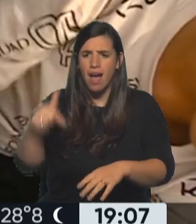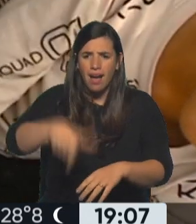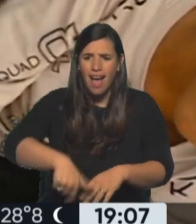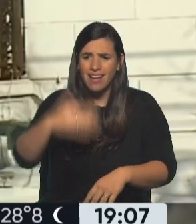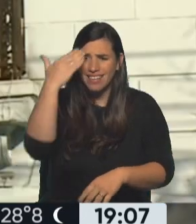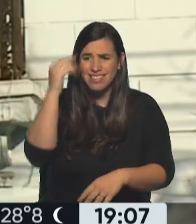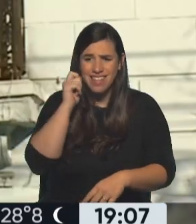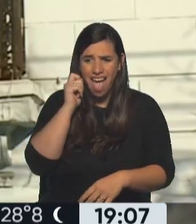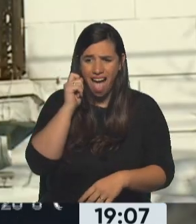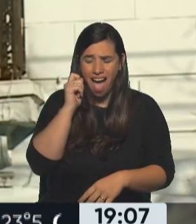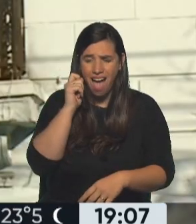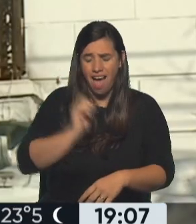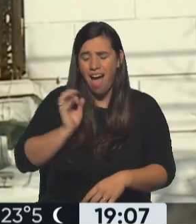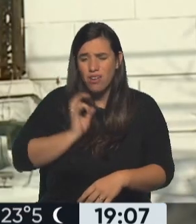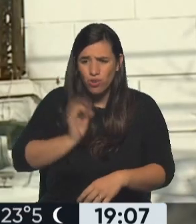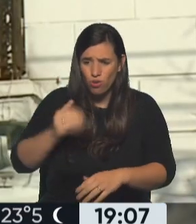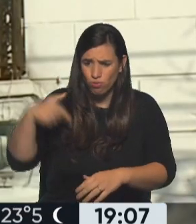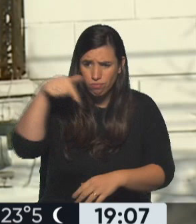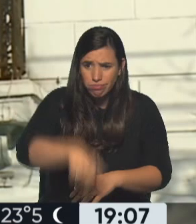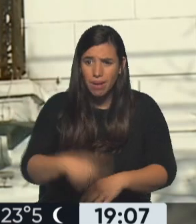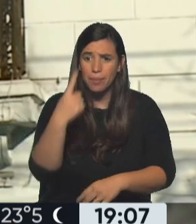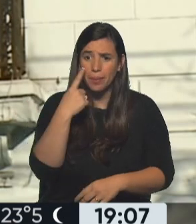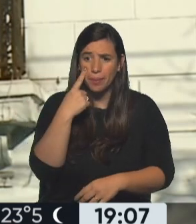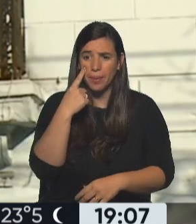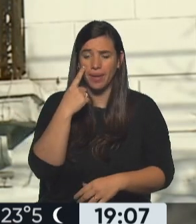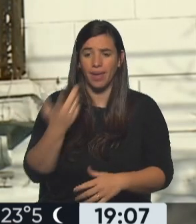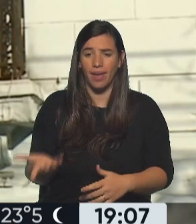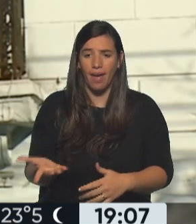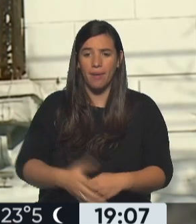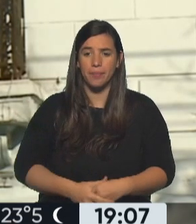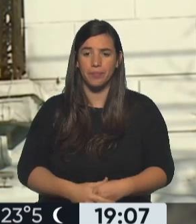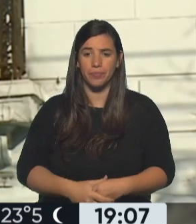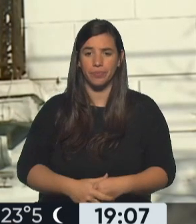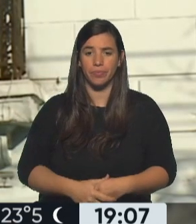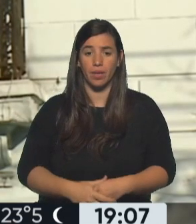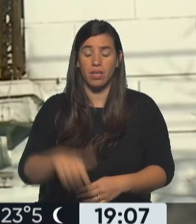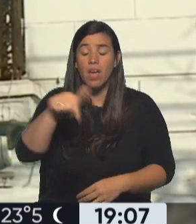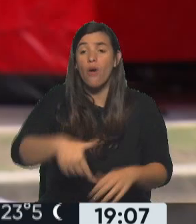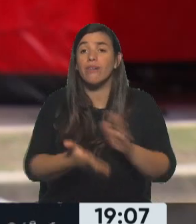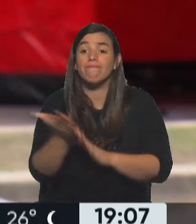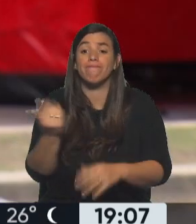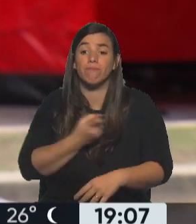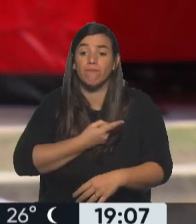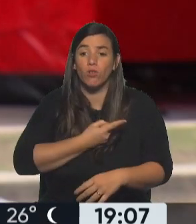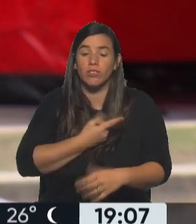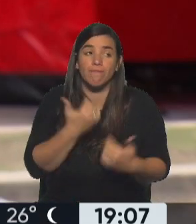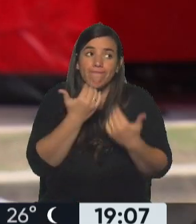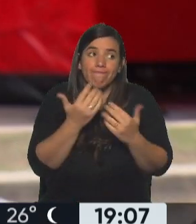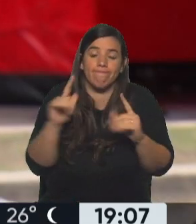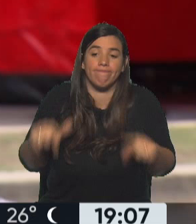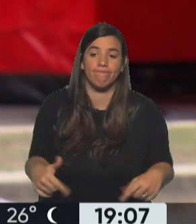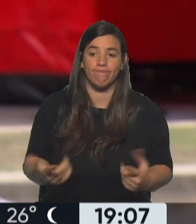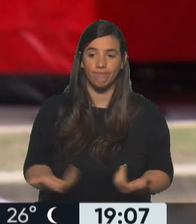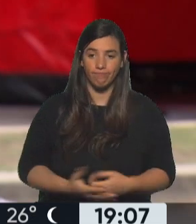Sí. ¿Ahora sabes a dónde vas? No se han dicho todavía nada. En el conteo que nosotros